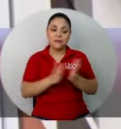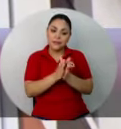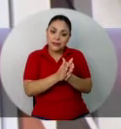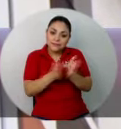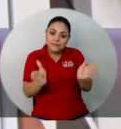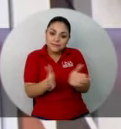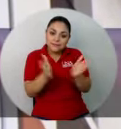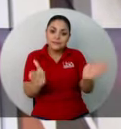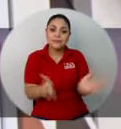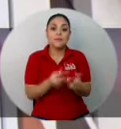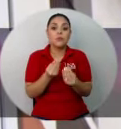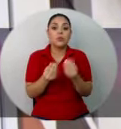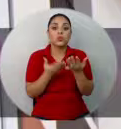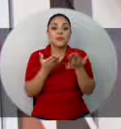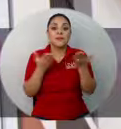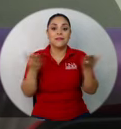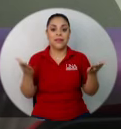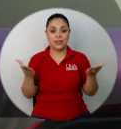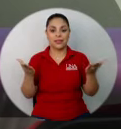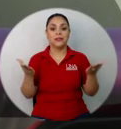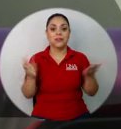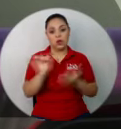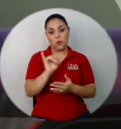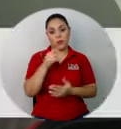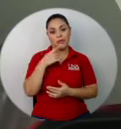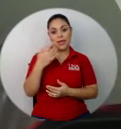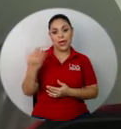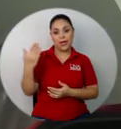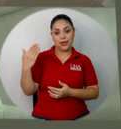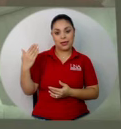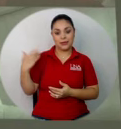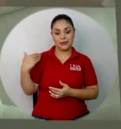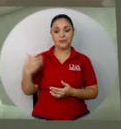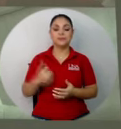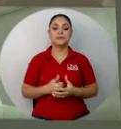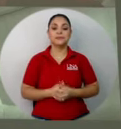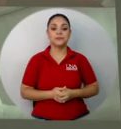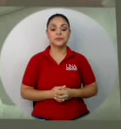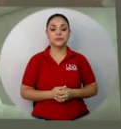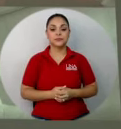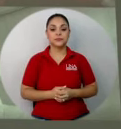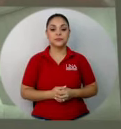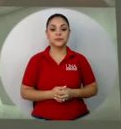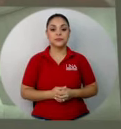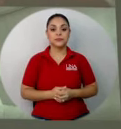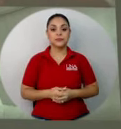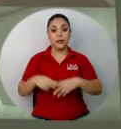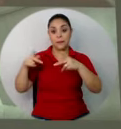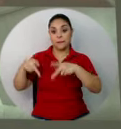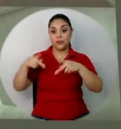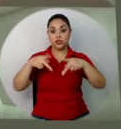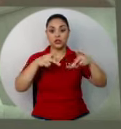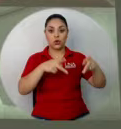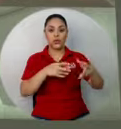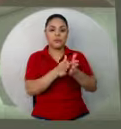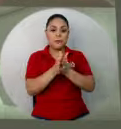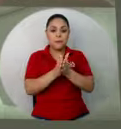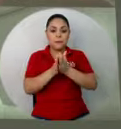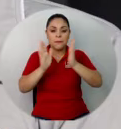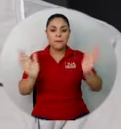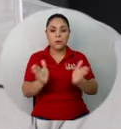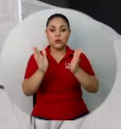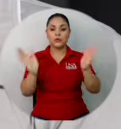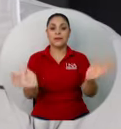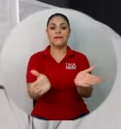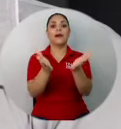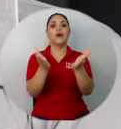Para incentivar lo que es la productividad, como lo decíamos hace un momento. Personal motivado